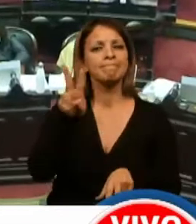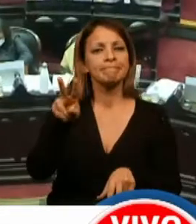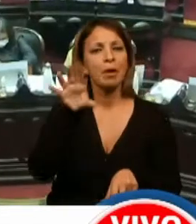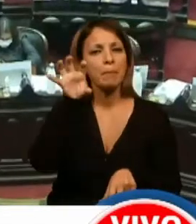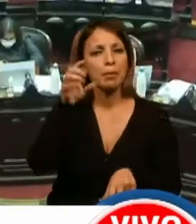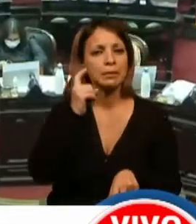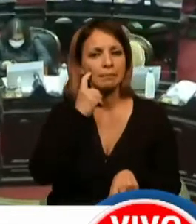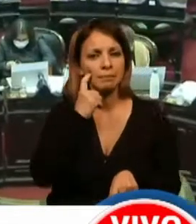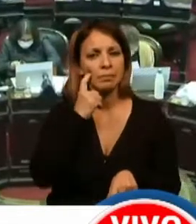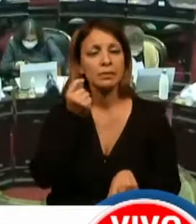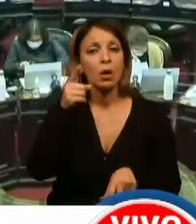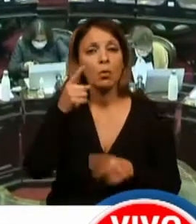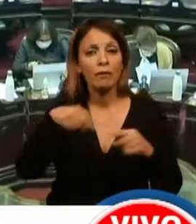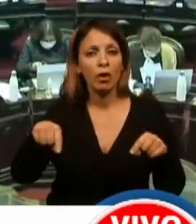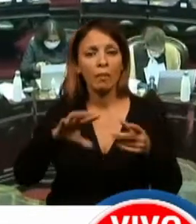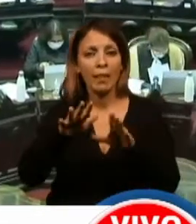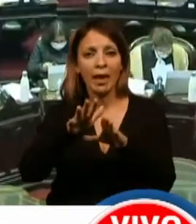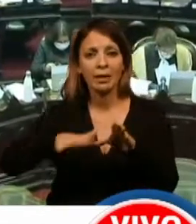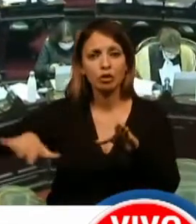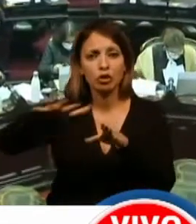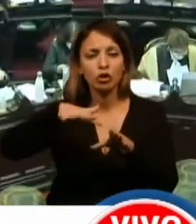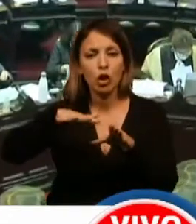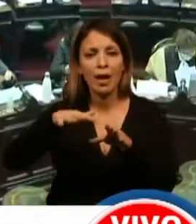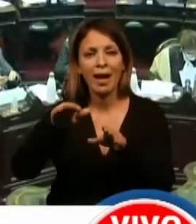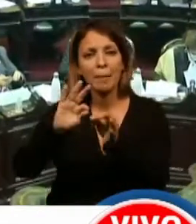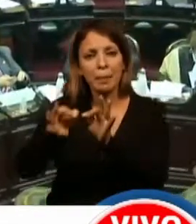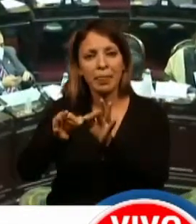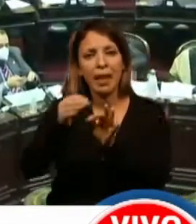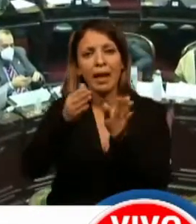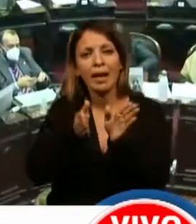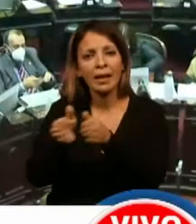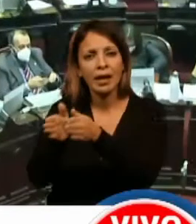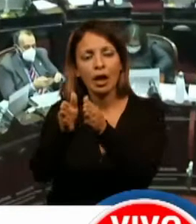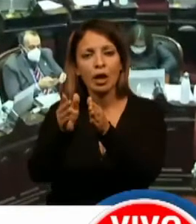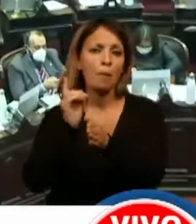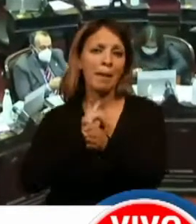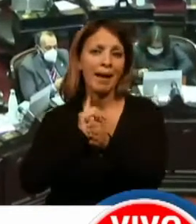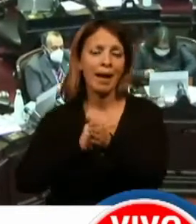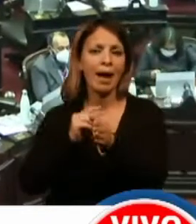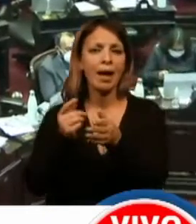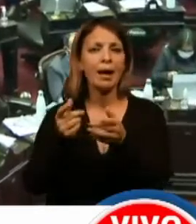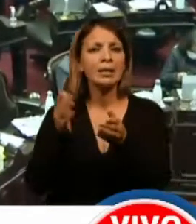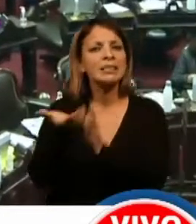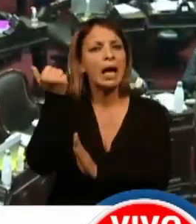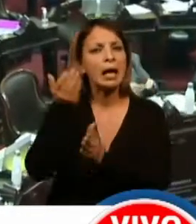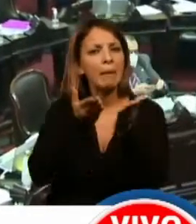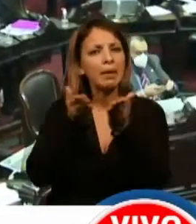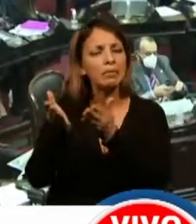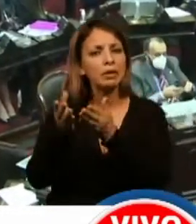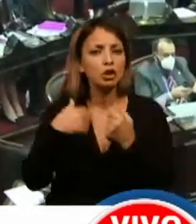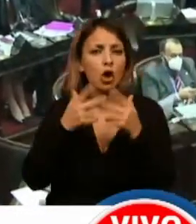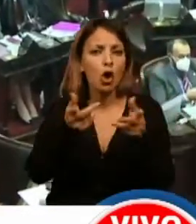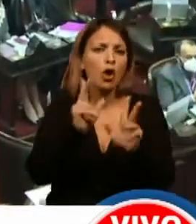línea, la que establece el río Paraná, nos deja fuera de cualquier beneficio. Y yo no voy a poner en duda la calidad del